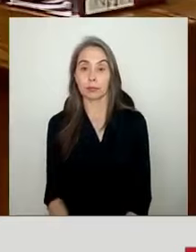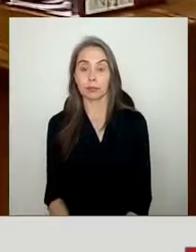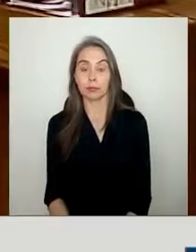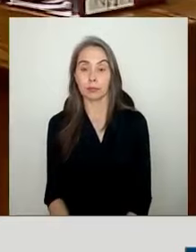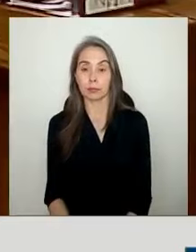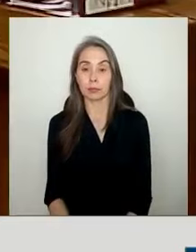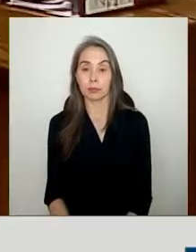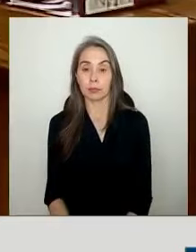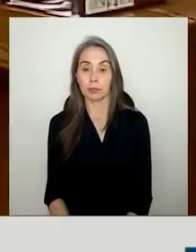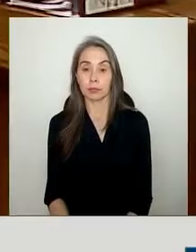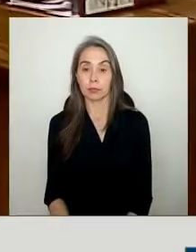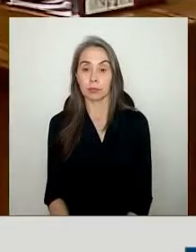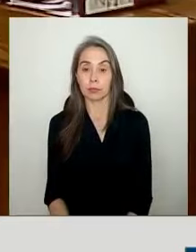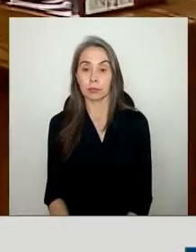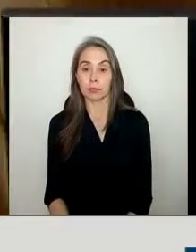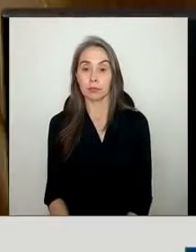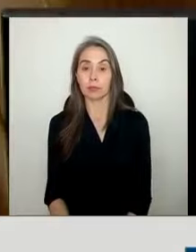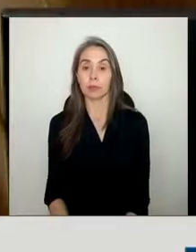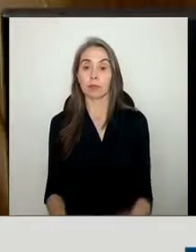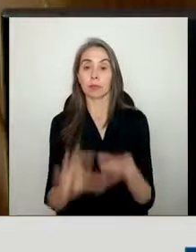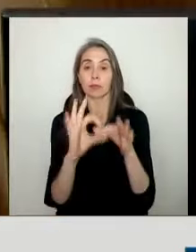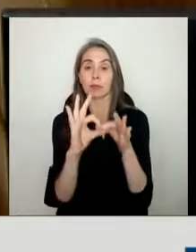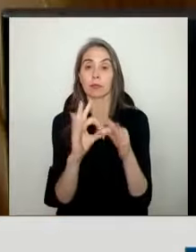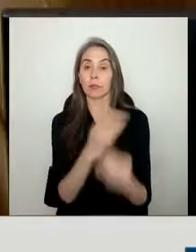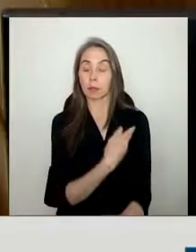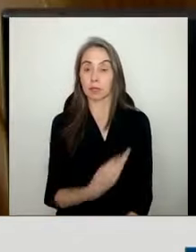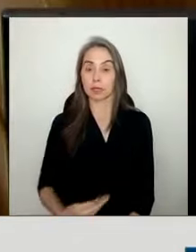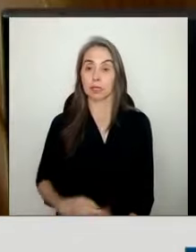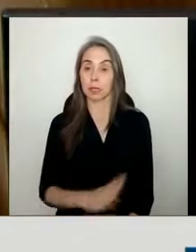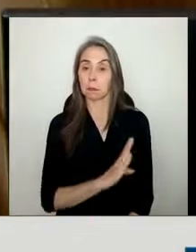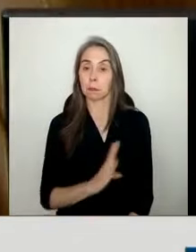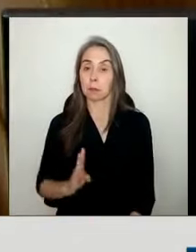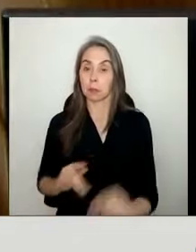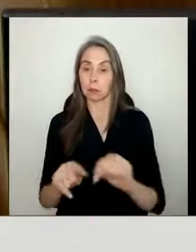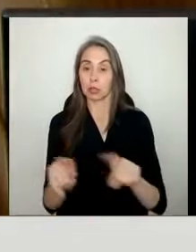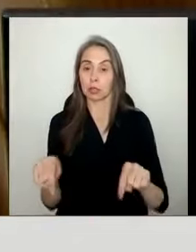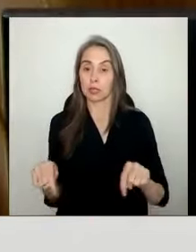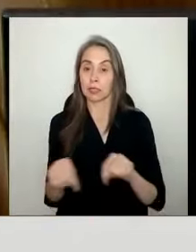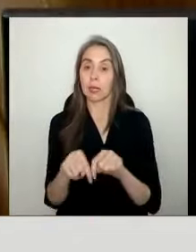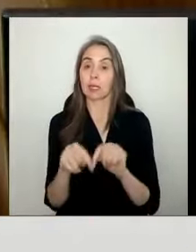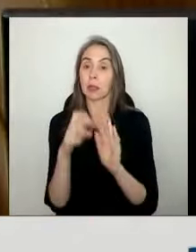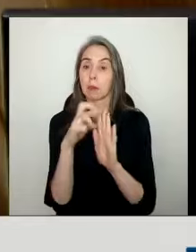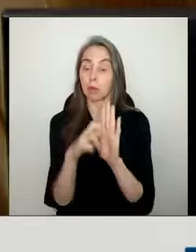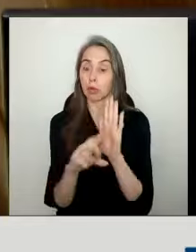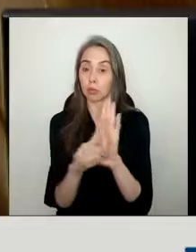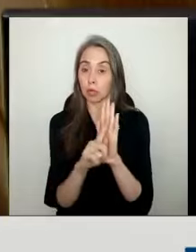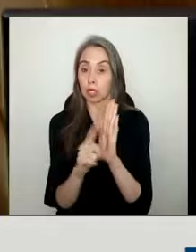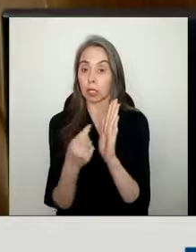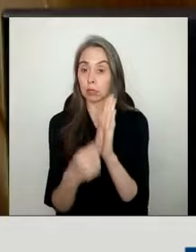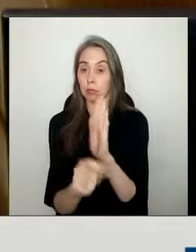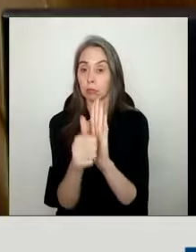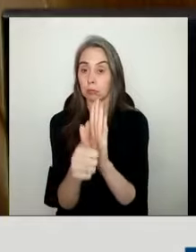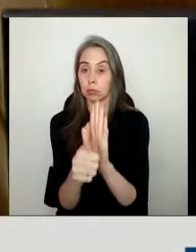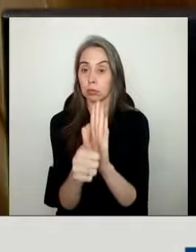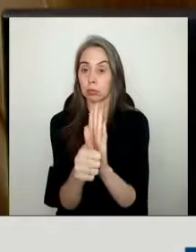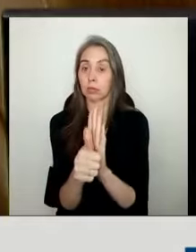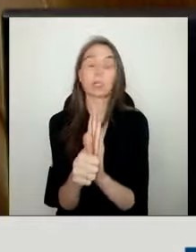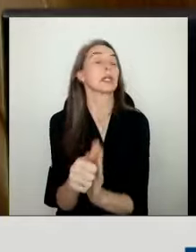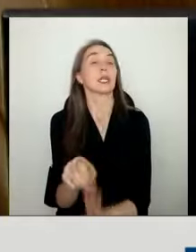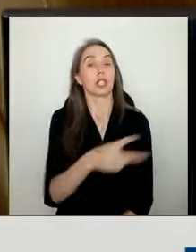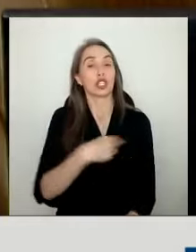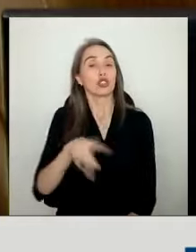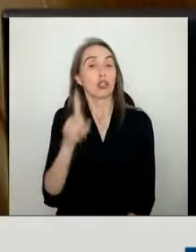donoso Gracias presidente honorable sala este proyecto claramente va a una vía correcta tenemos que ser capaces de